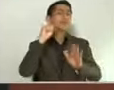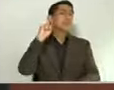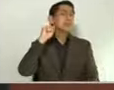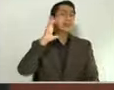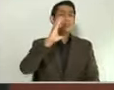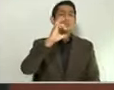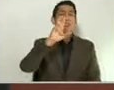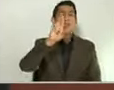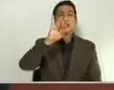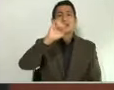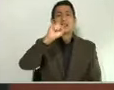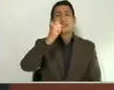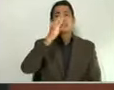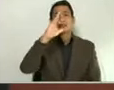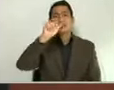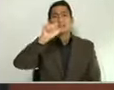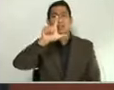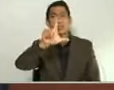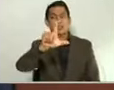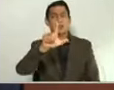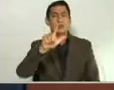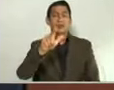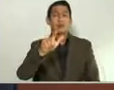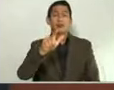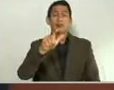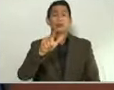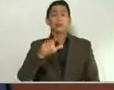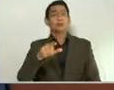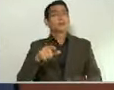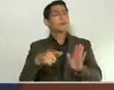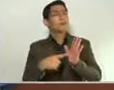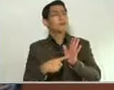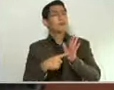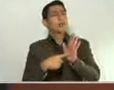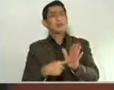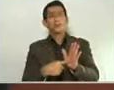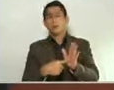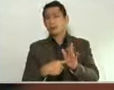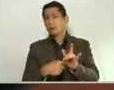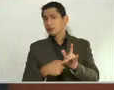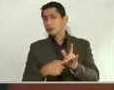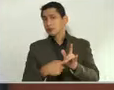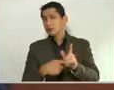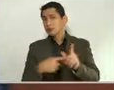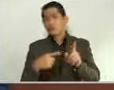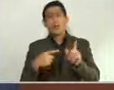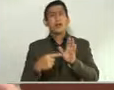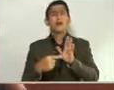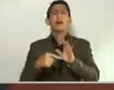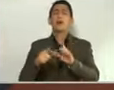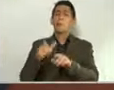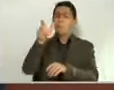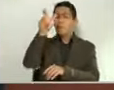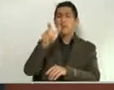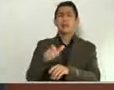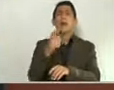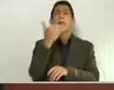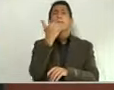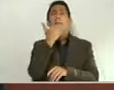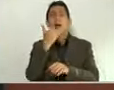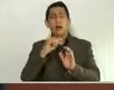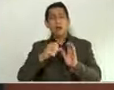solo el tema, cuando hay algún mal vecino, alguien también, que está botando mala basura. Ahí está la